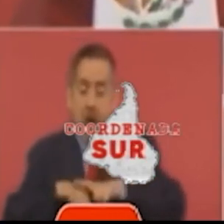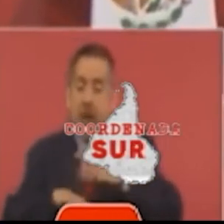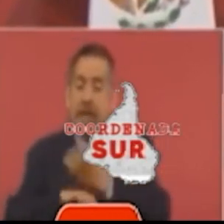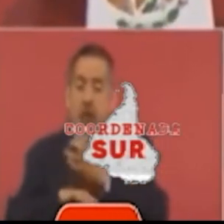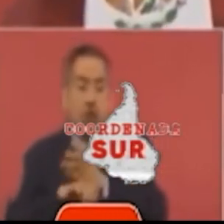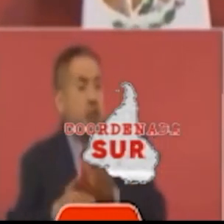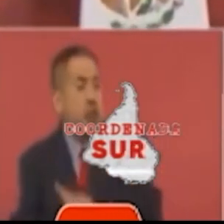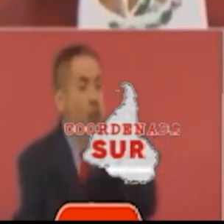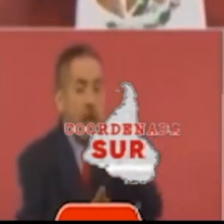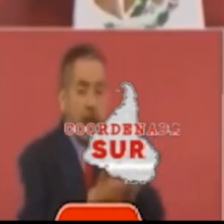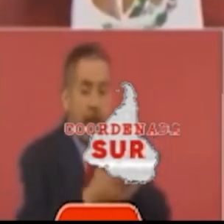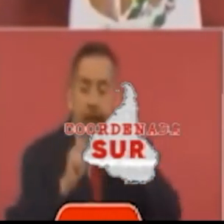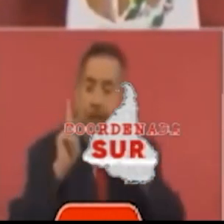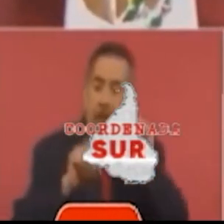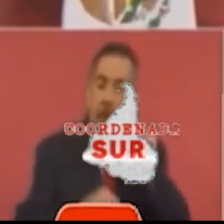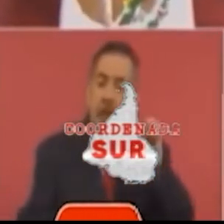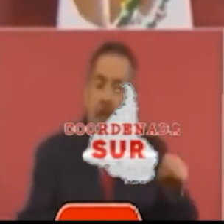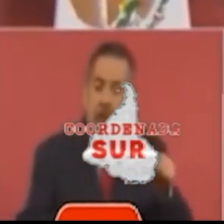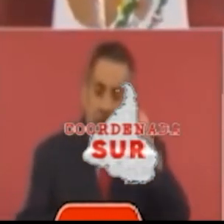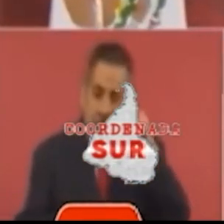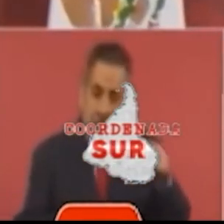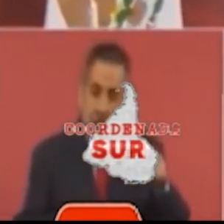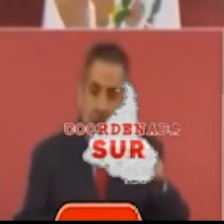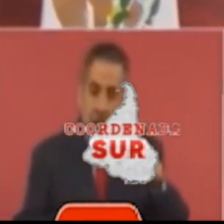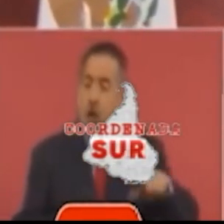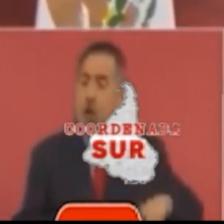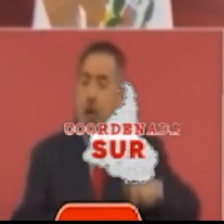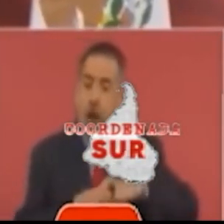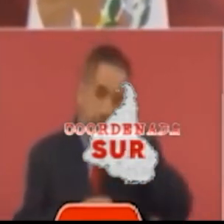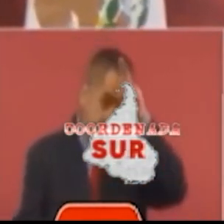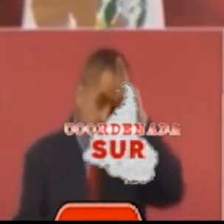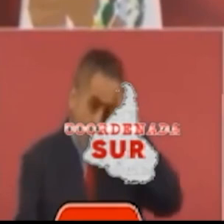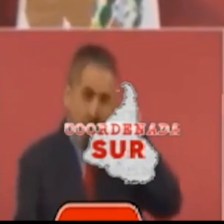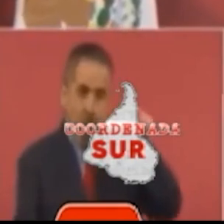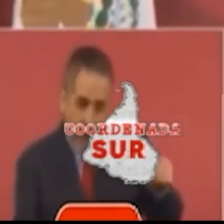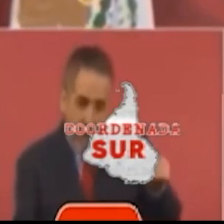Unidos al Palacio de Gobierno en Perú.